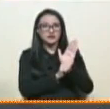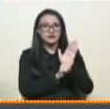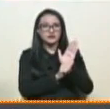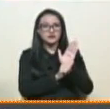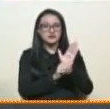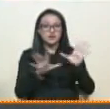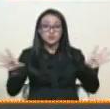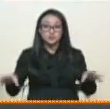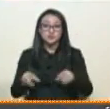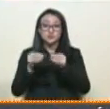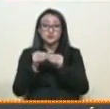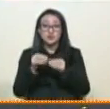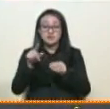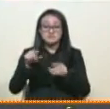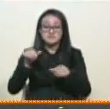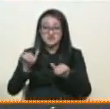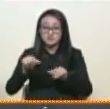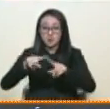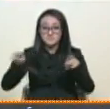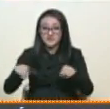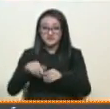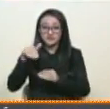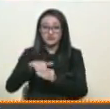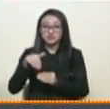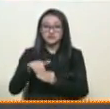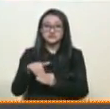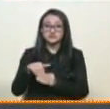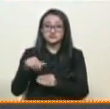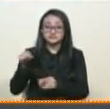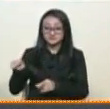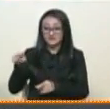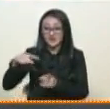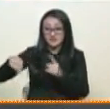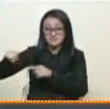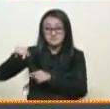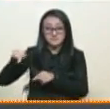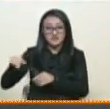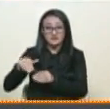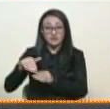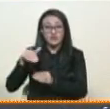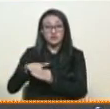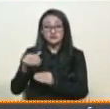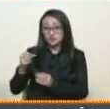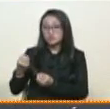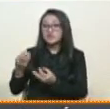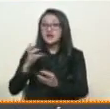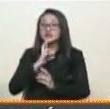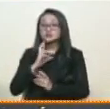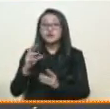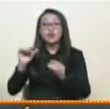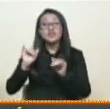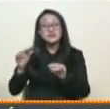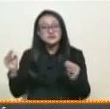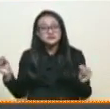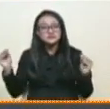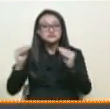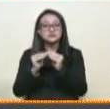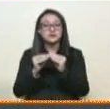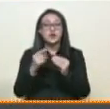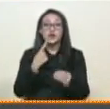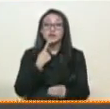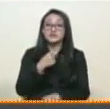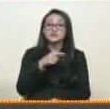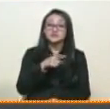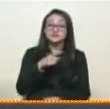totalización de esa mesa de votación. Entonces, esa mesa de votación da un resultado. que debe coincidir exactamente con lo que dicen